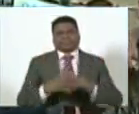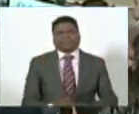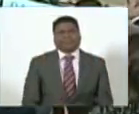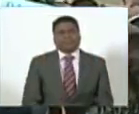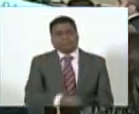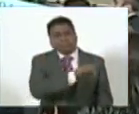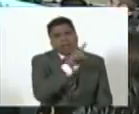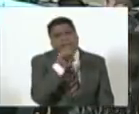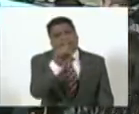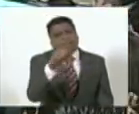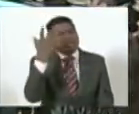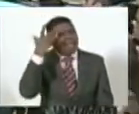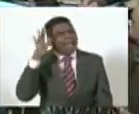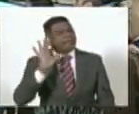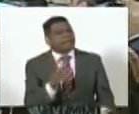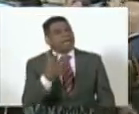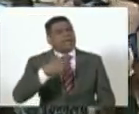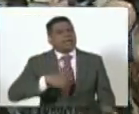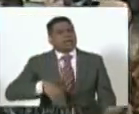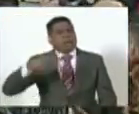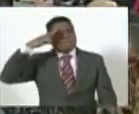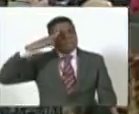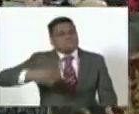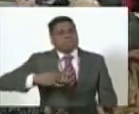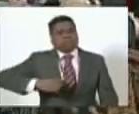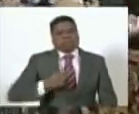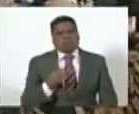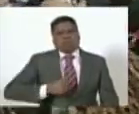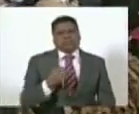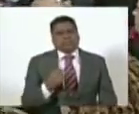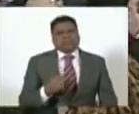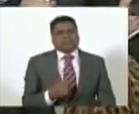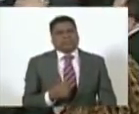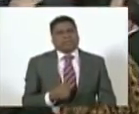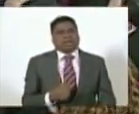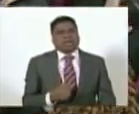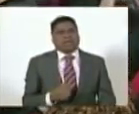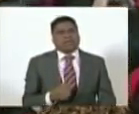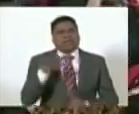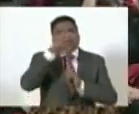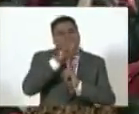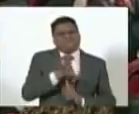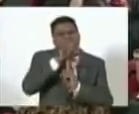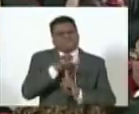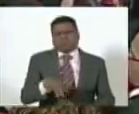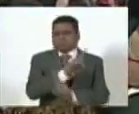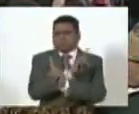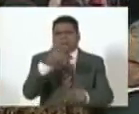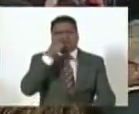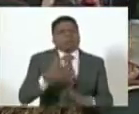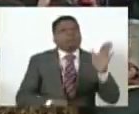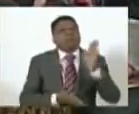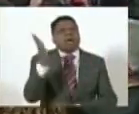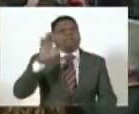Aquel que crea que nuestras fuerzas policiales y de seguridad son para reprimir al pueblo tiene que irse a otro